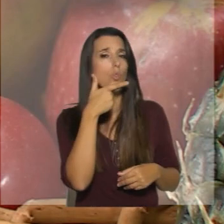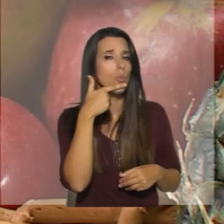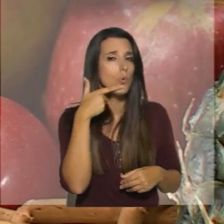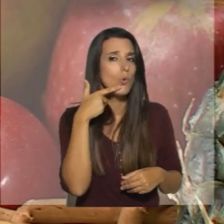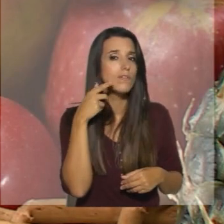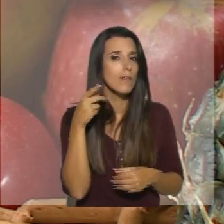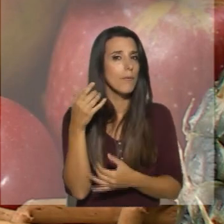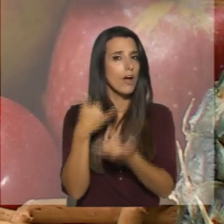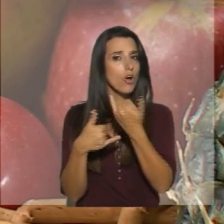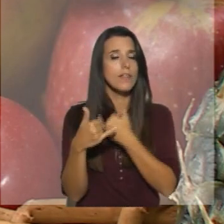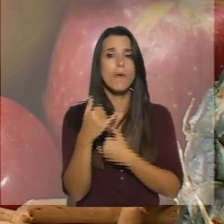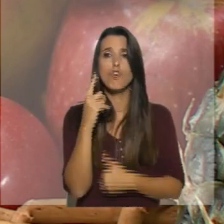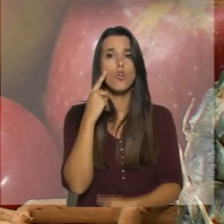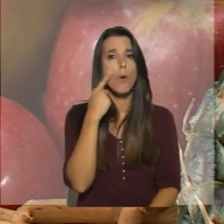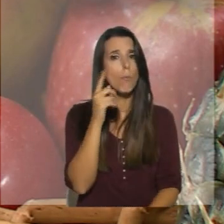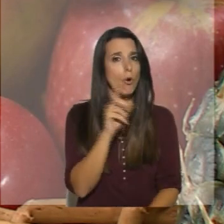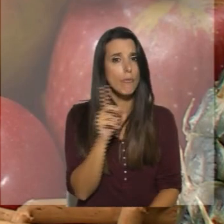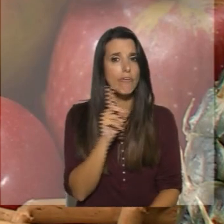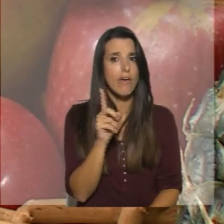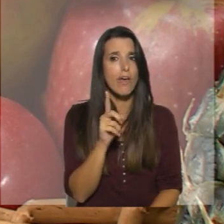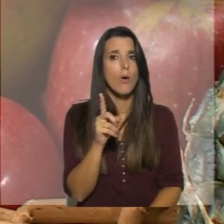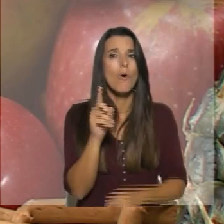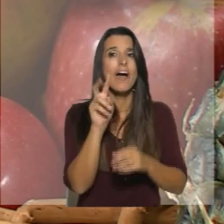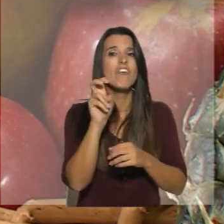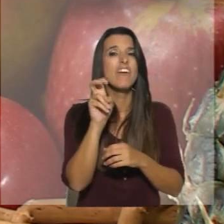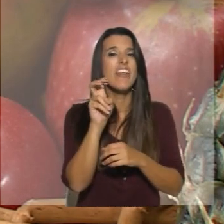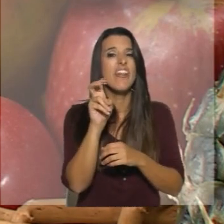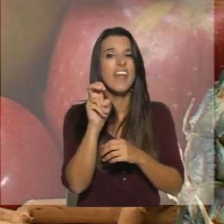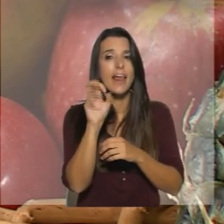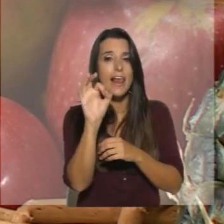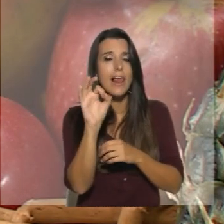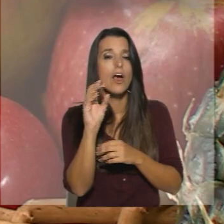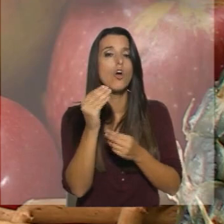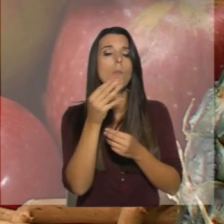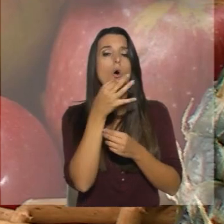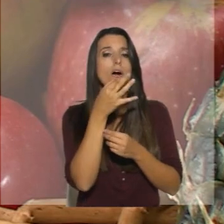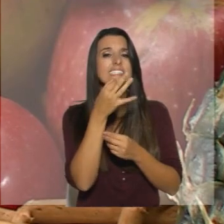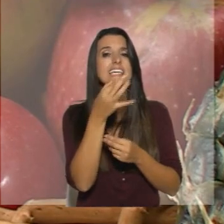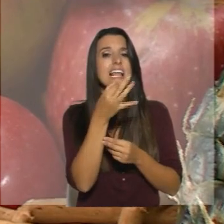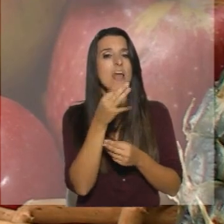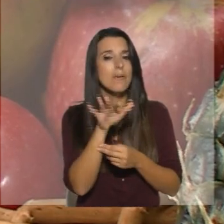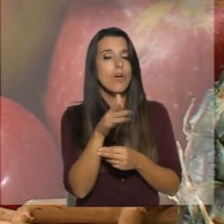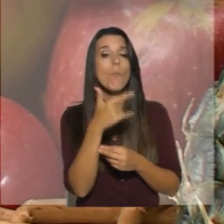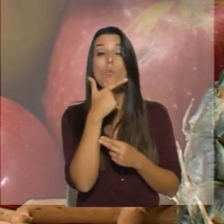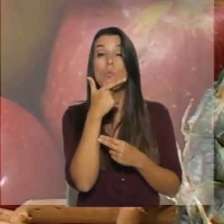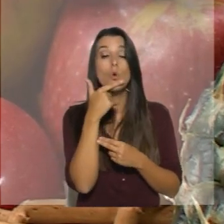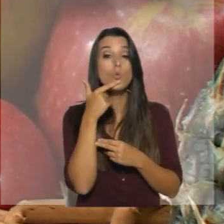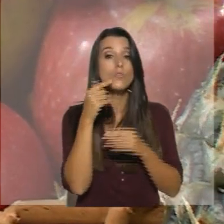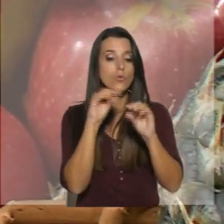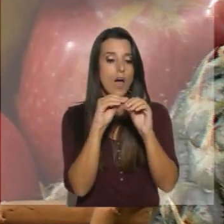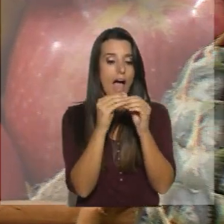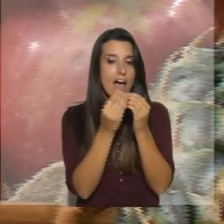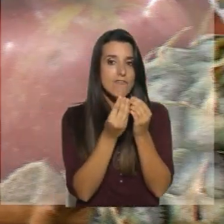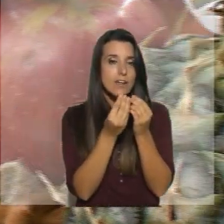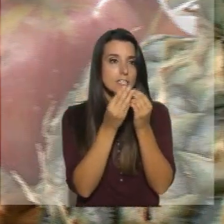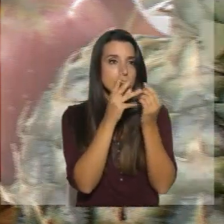contabas? Yo no lo he probado el guayabo. Ahora, mira, ahora lo probé. Era como un sabor de chicle, sí, me dijiste, cuando ¿no? uno lo... En realidad es muy dulce. Cuando uno lo abre, el aroma